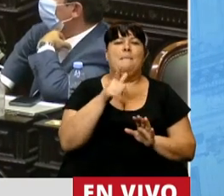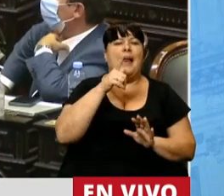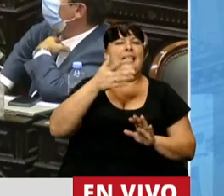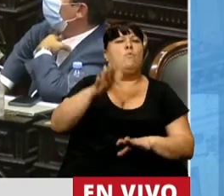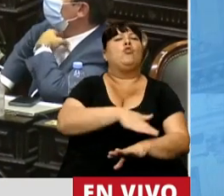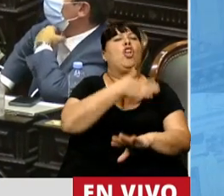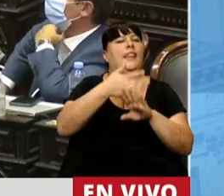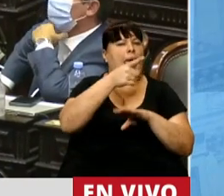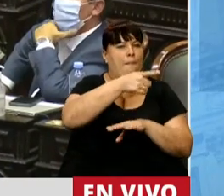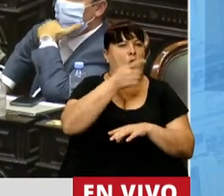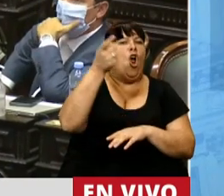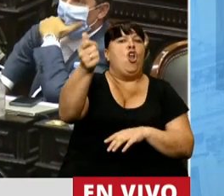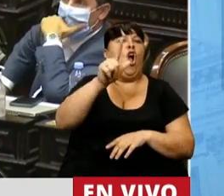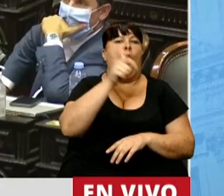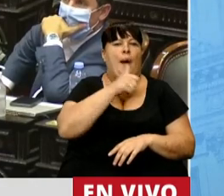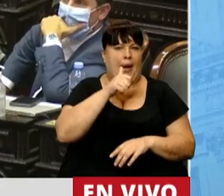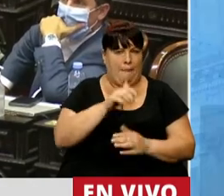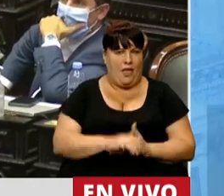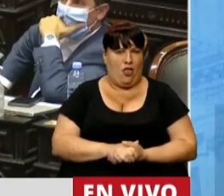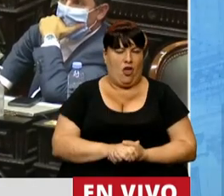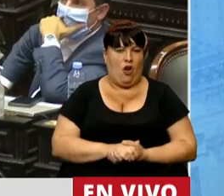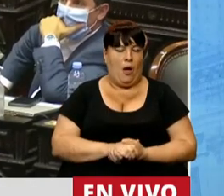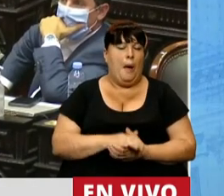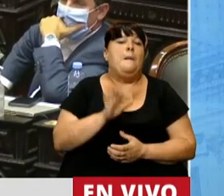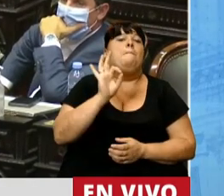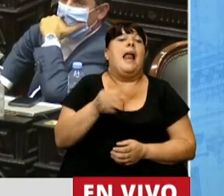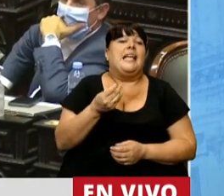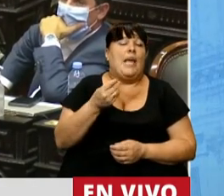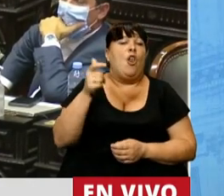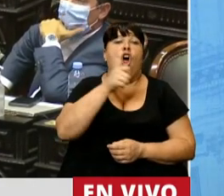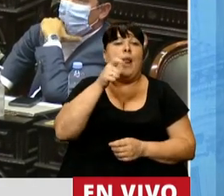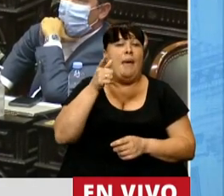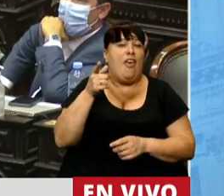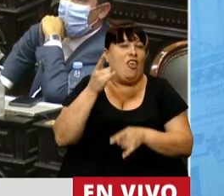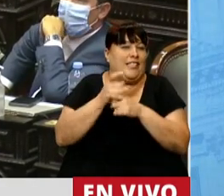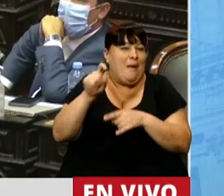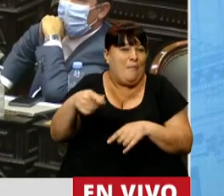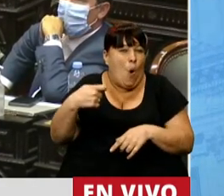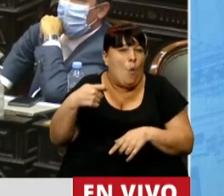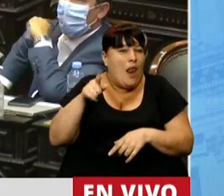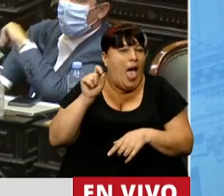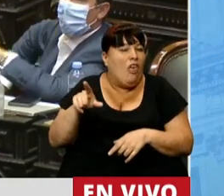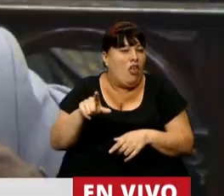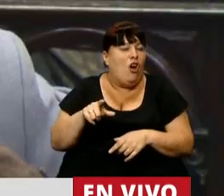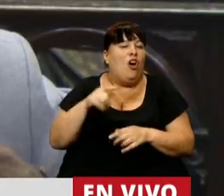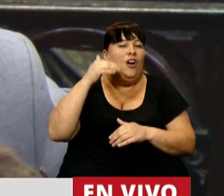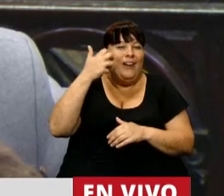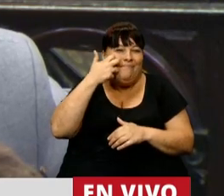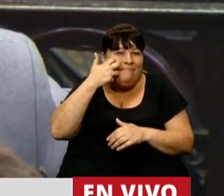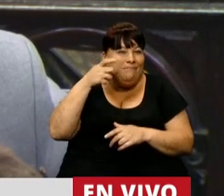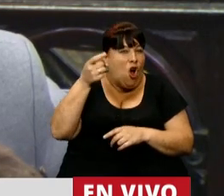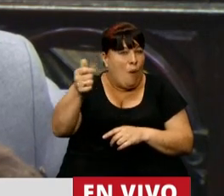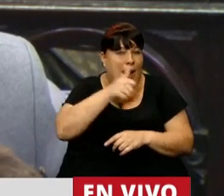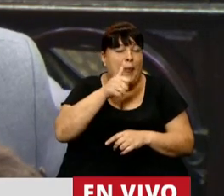mucho no van a comprar un medicamento. Para saber que los que usan habitualmente los adultos